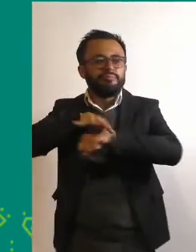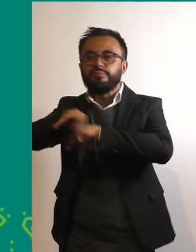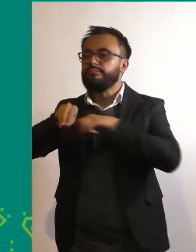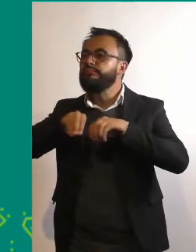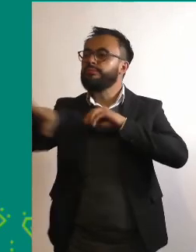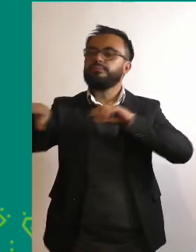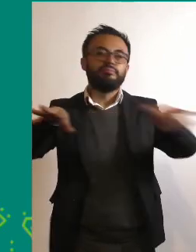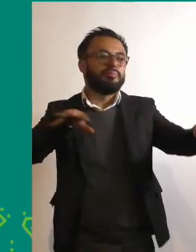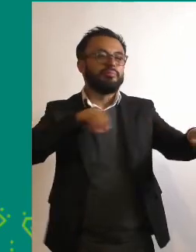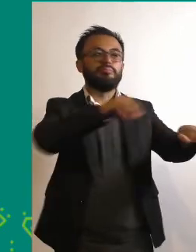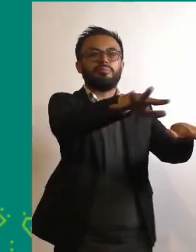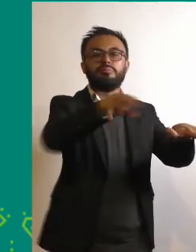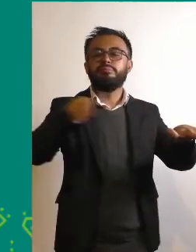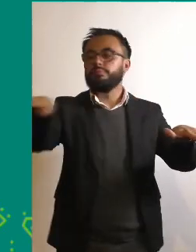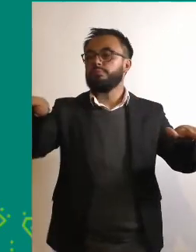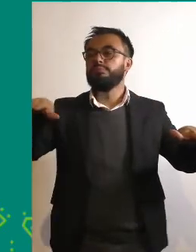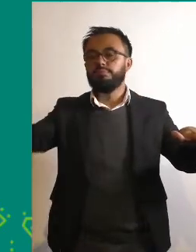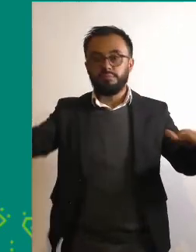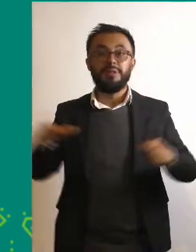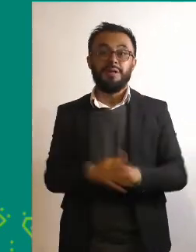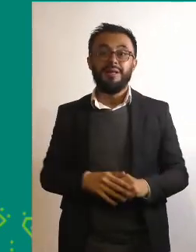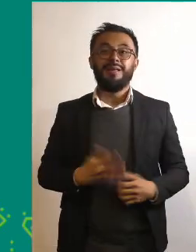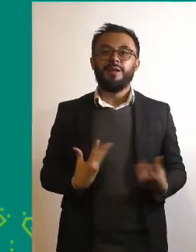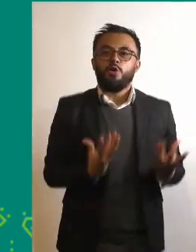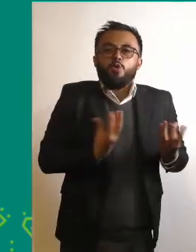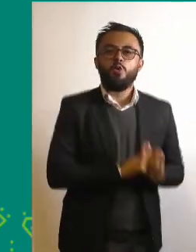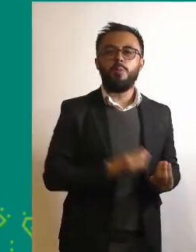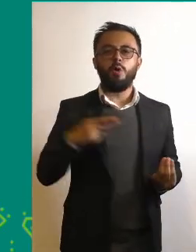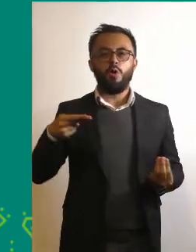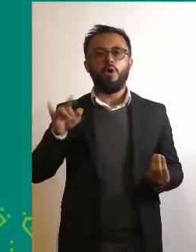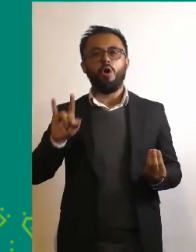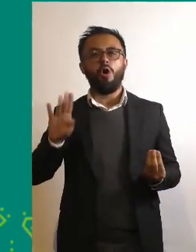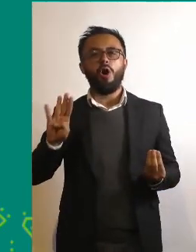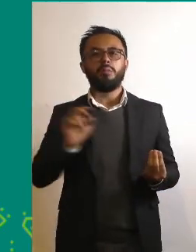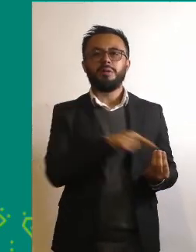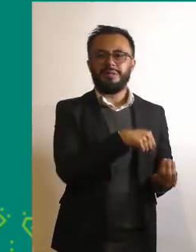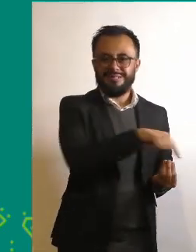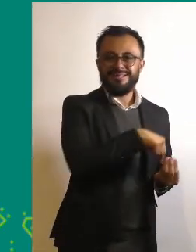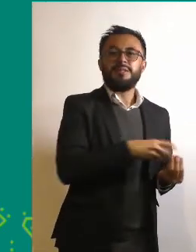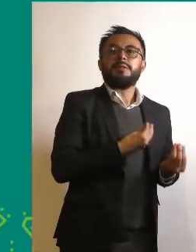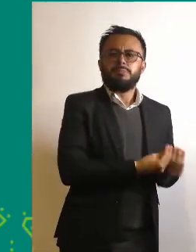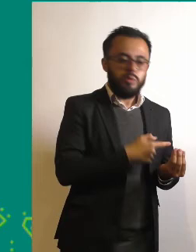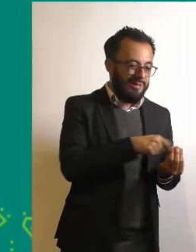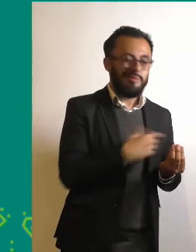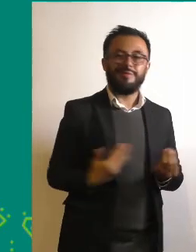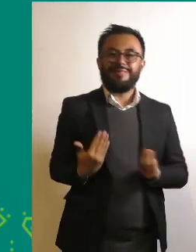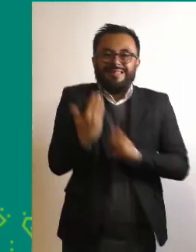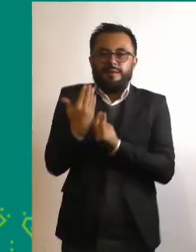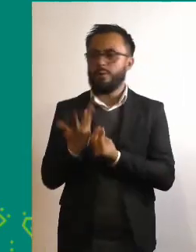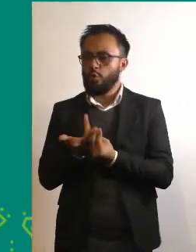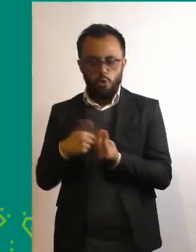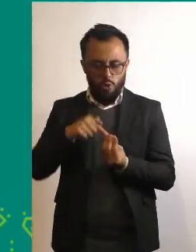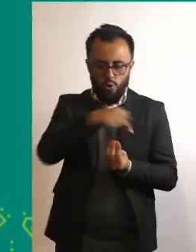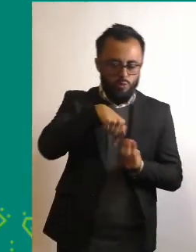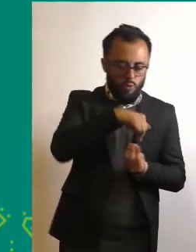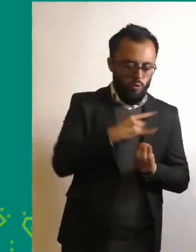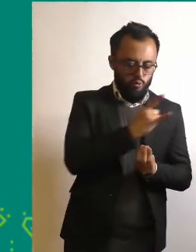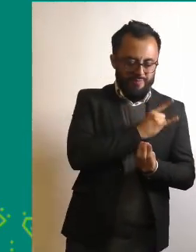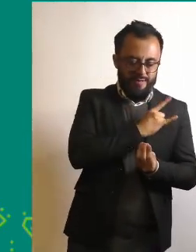precisamente porque desde el HOP se genera ese relacionamiento fuerte entre el sector externo y nuestra